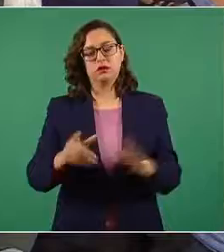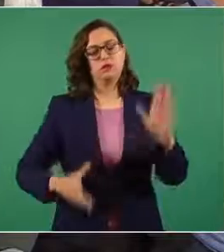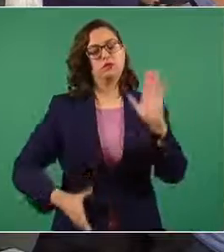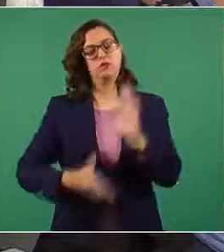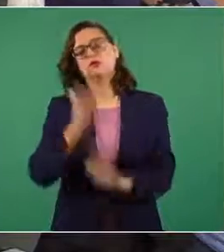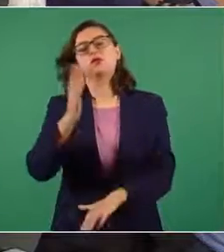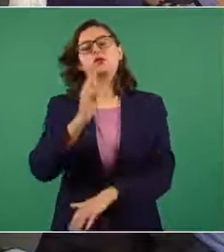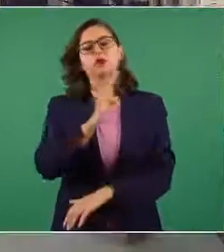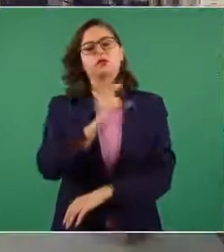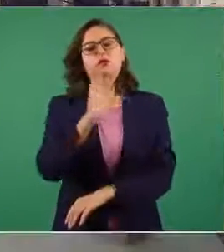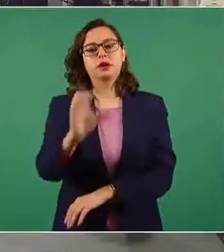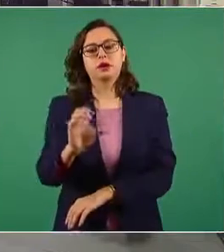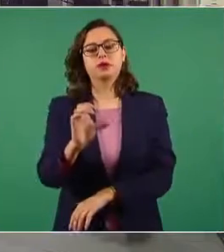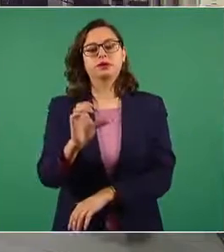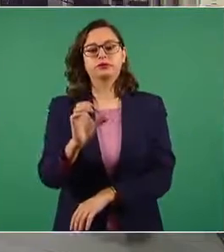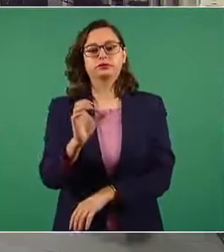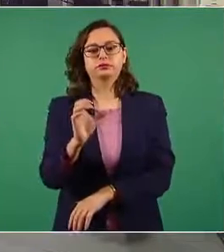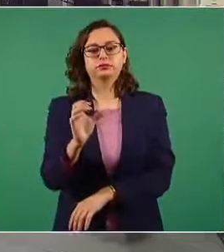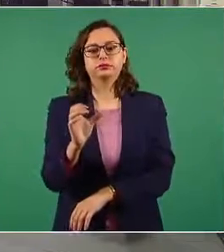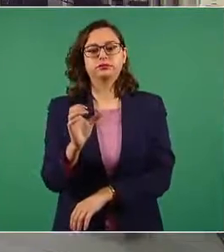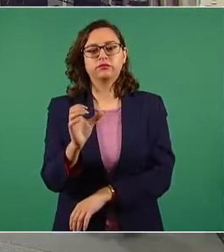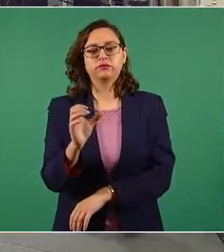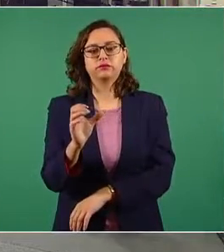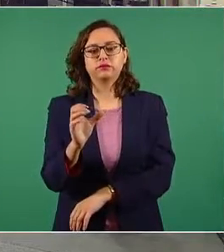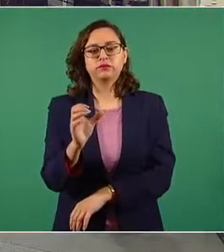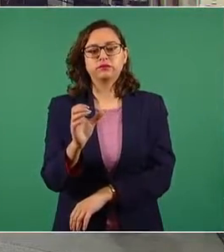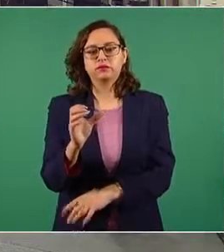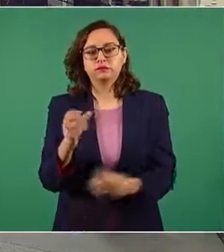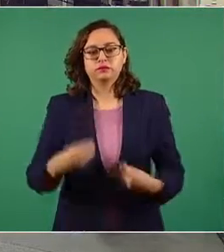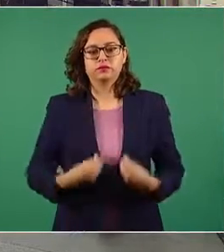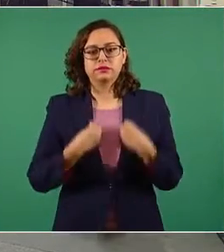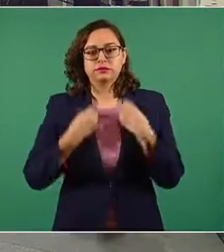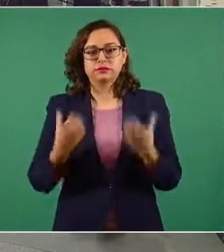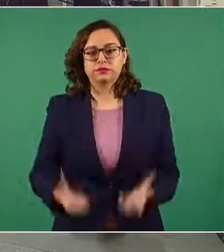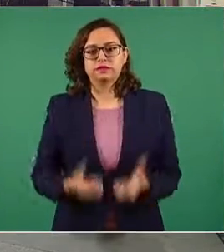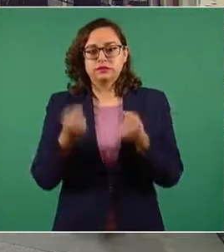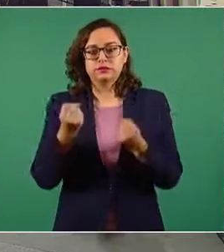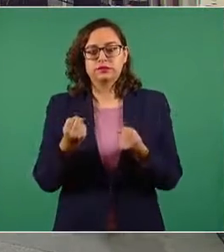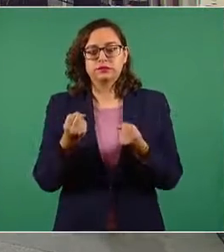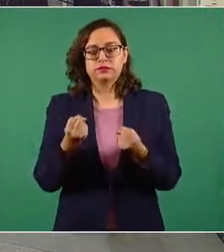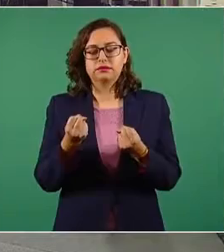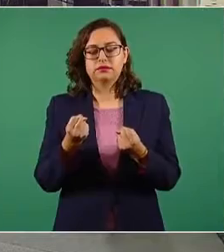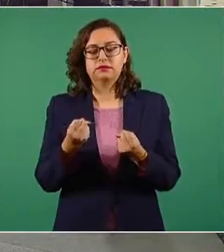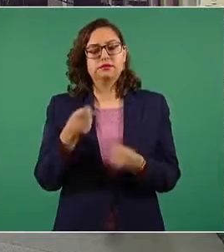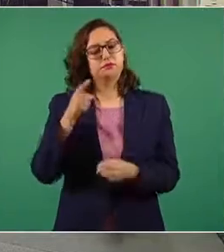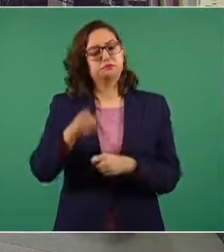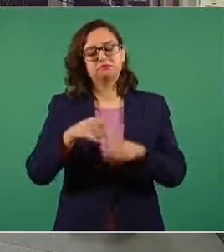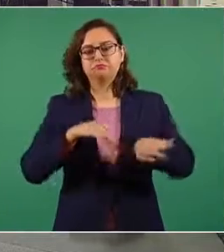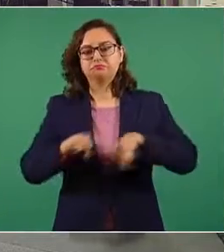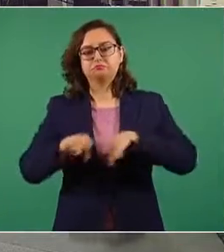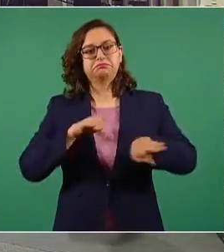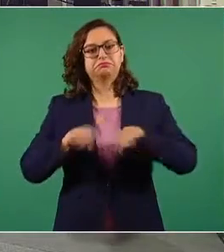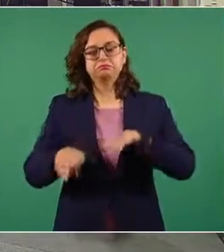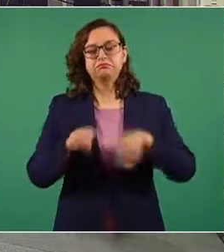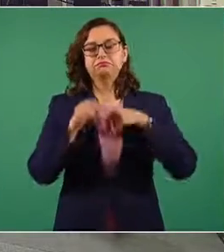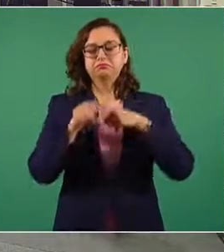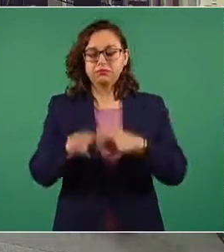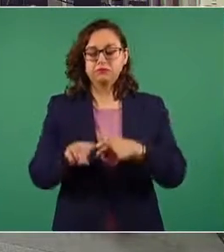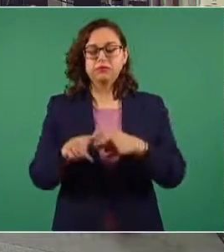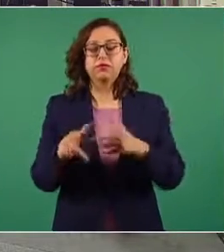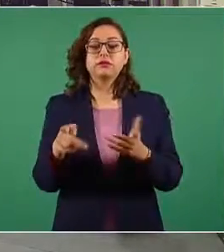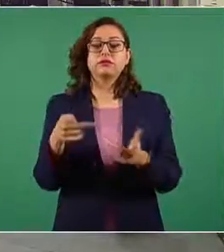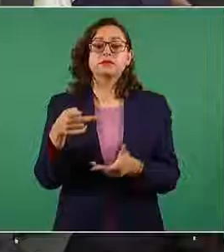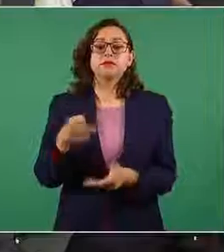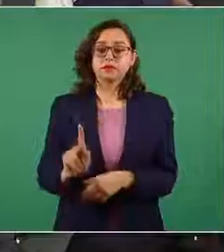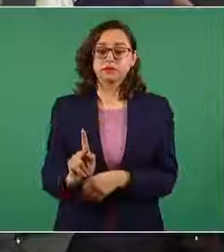Quintín, Baja California, pues para salvar la vida. Allá se fueron de jornaleros, trabajaron y sin